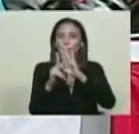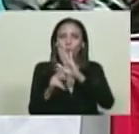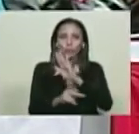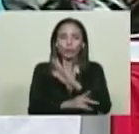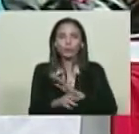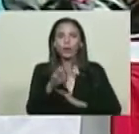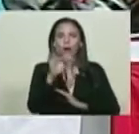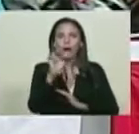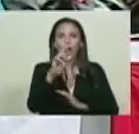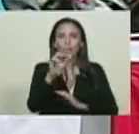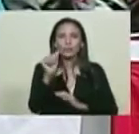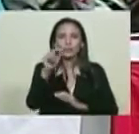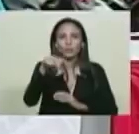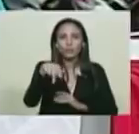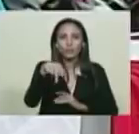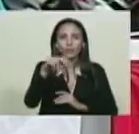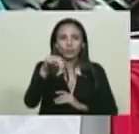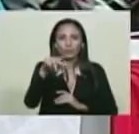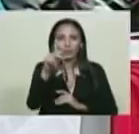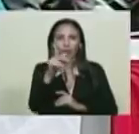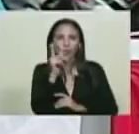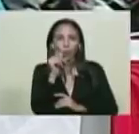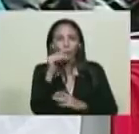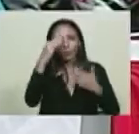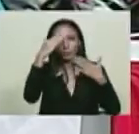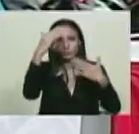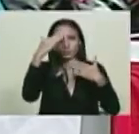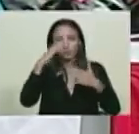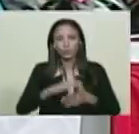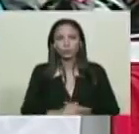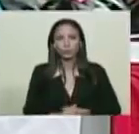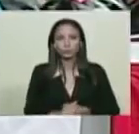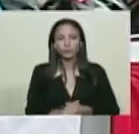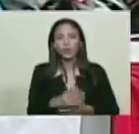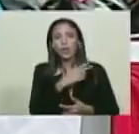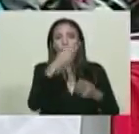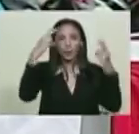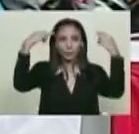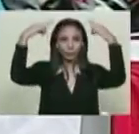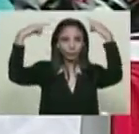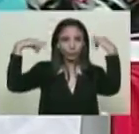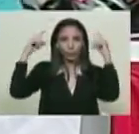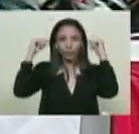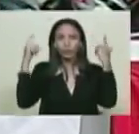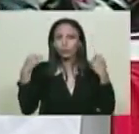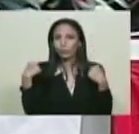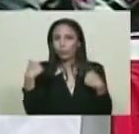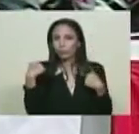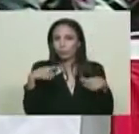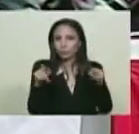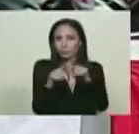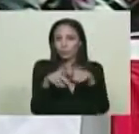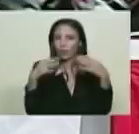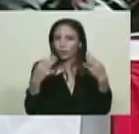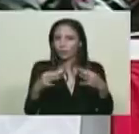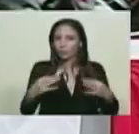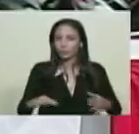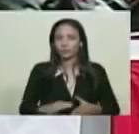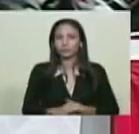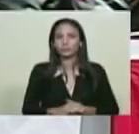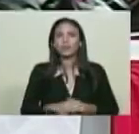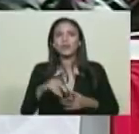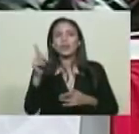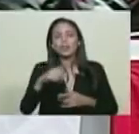Fran Delgado. Fran, saludo, no te pintes las canas, sé como yo, así. Quiero saludar a Miki